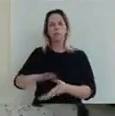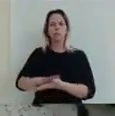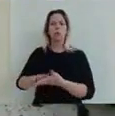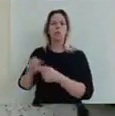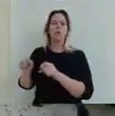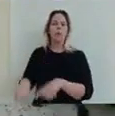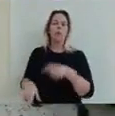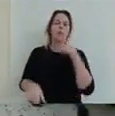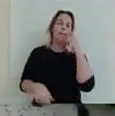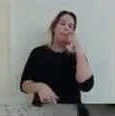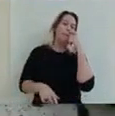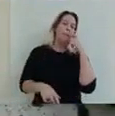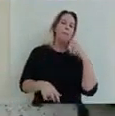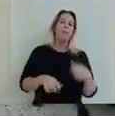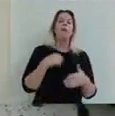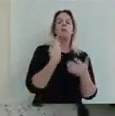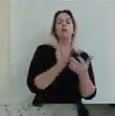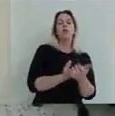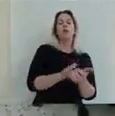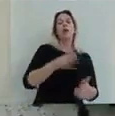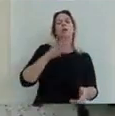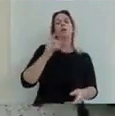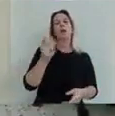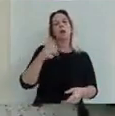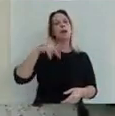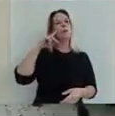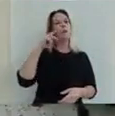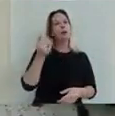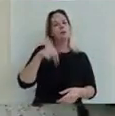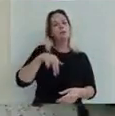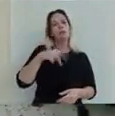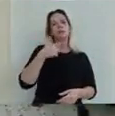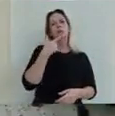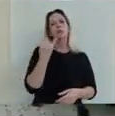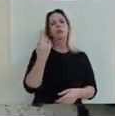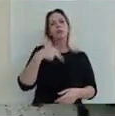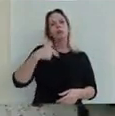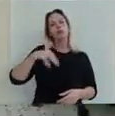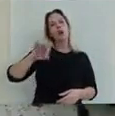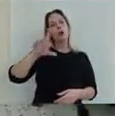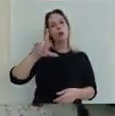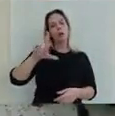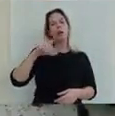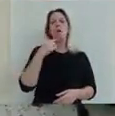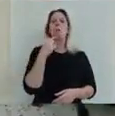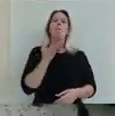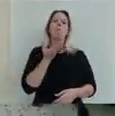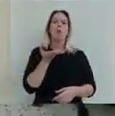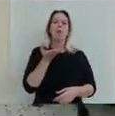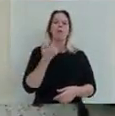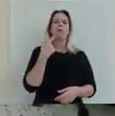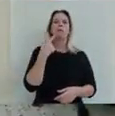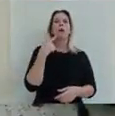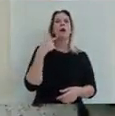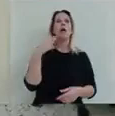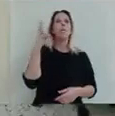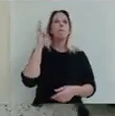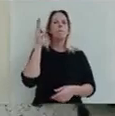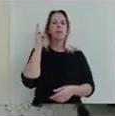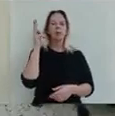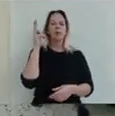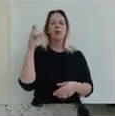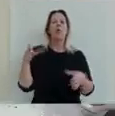Internet, solicitando autorización para la construcción de una cámara subterránea en la vereda de Avenida Jorge Newbery. Concejal